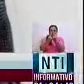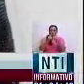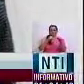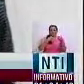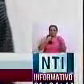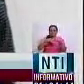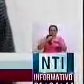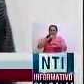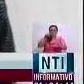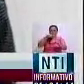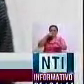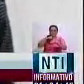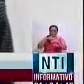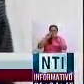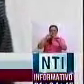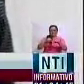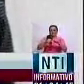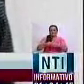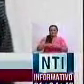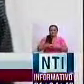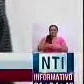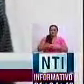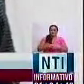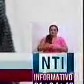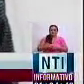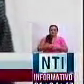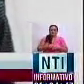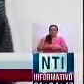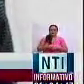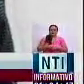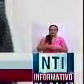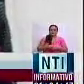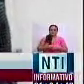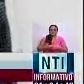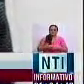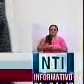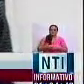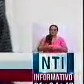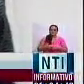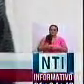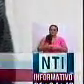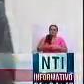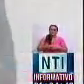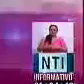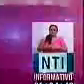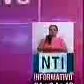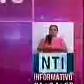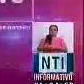y focalizadamente en aras de que los resultados se cumplan para bien de nosotras y de aquellas que vienen detrás.